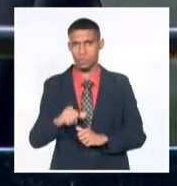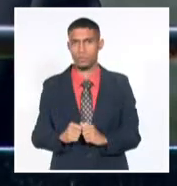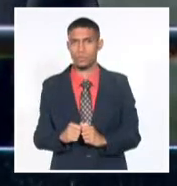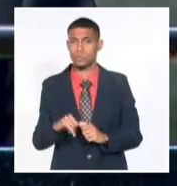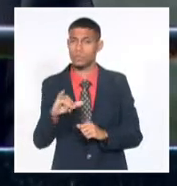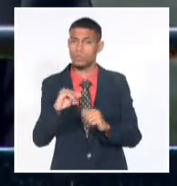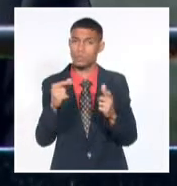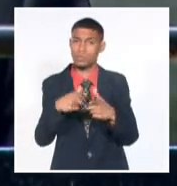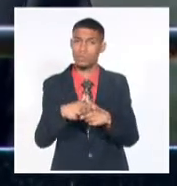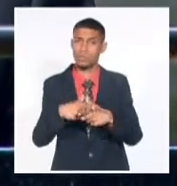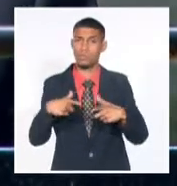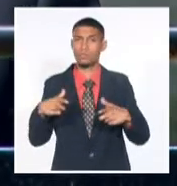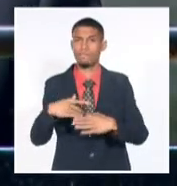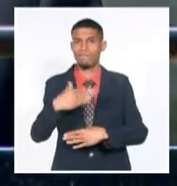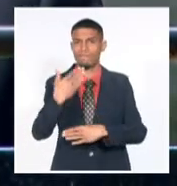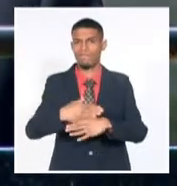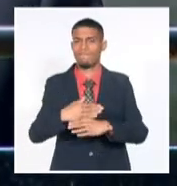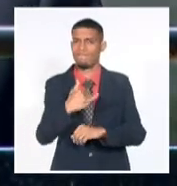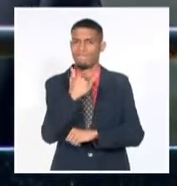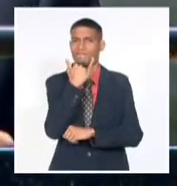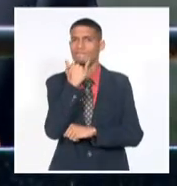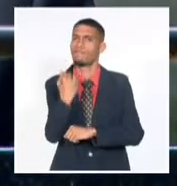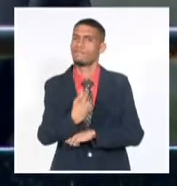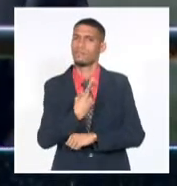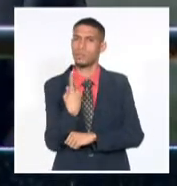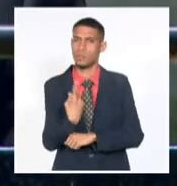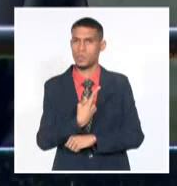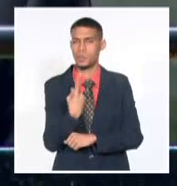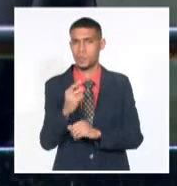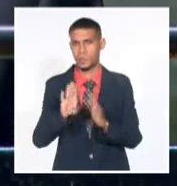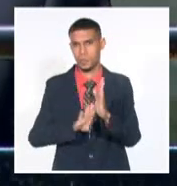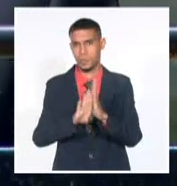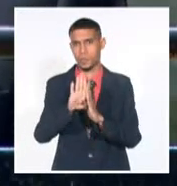mayor obstáculo a nuestro desarrollo.